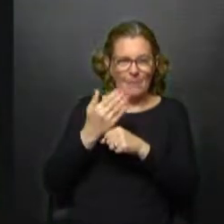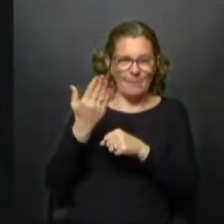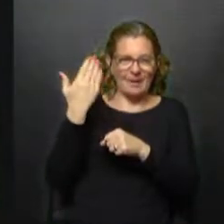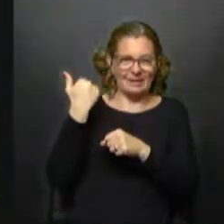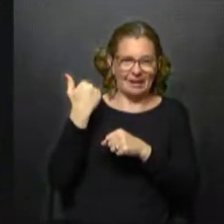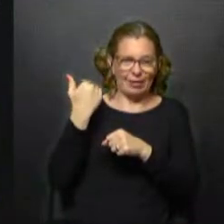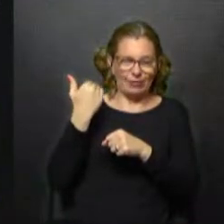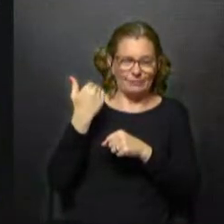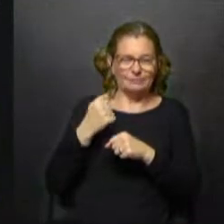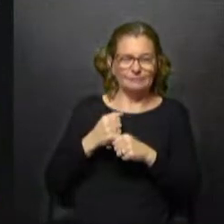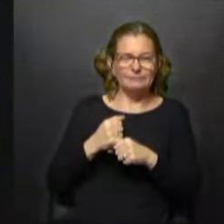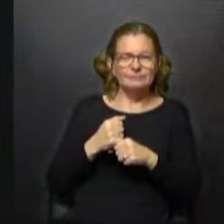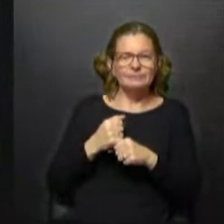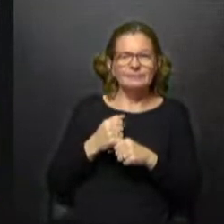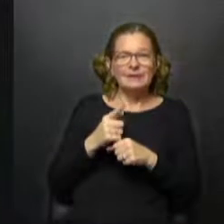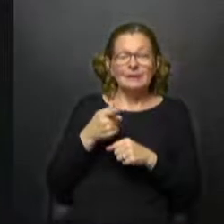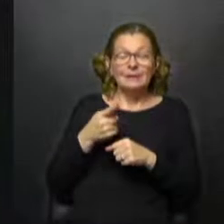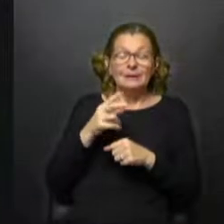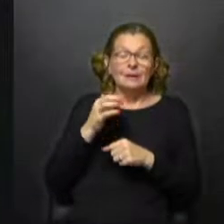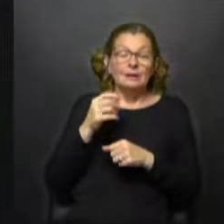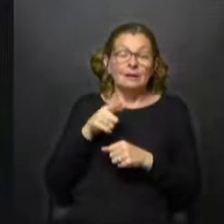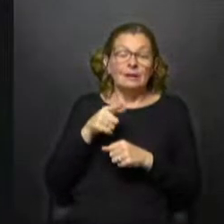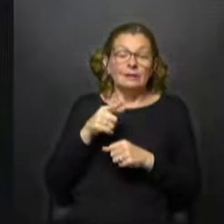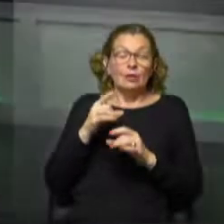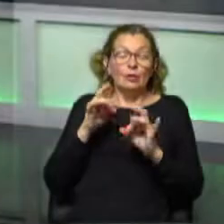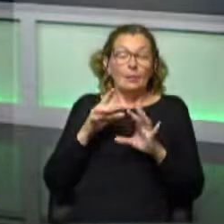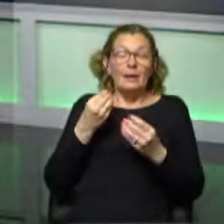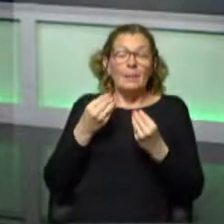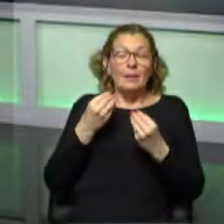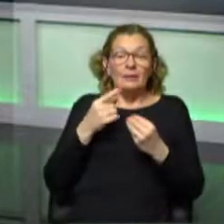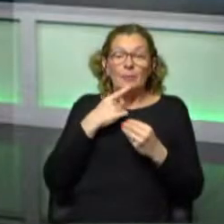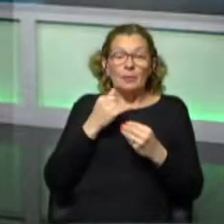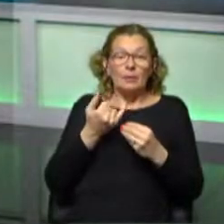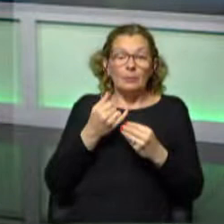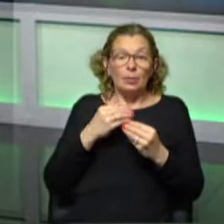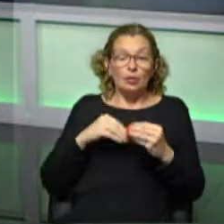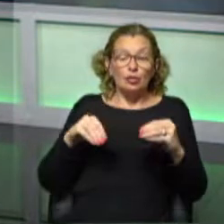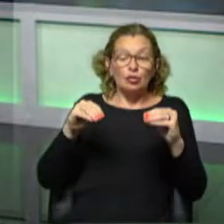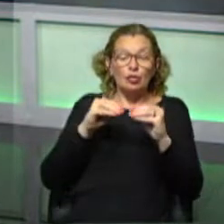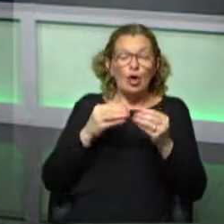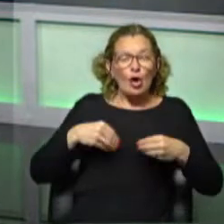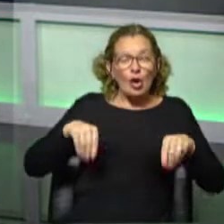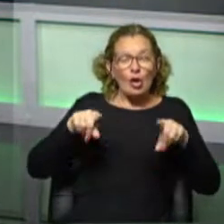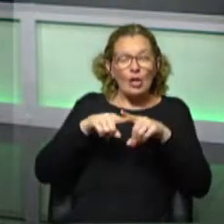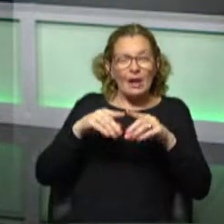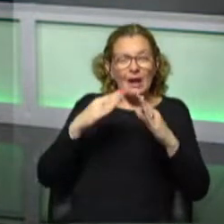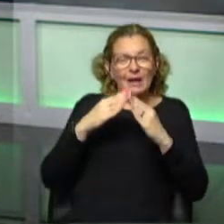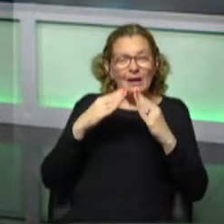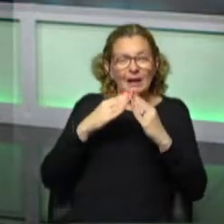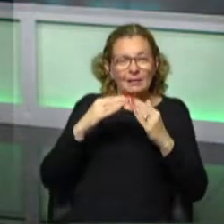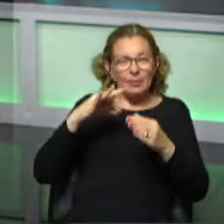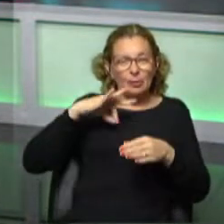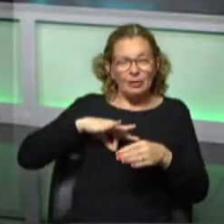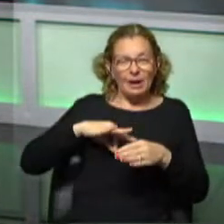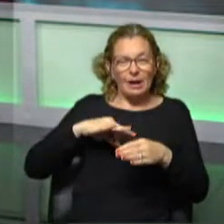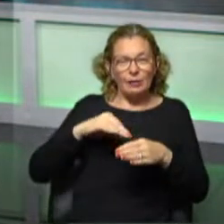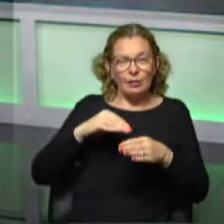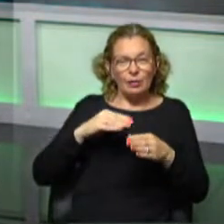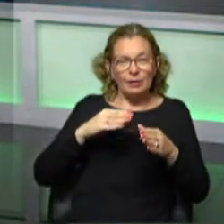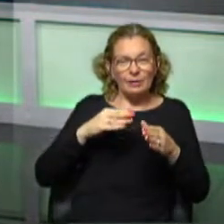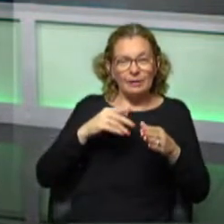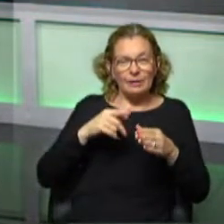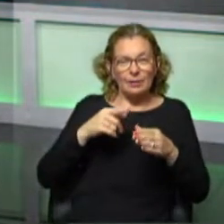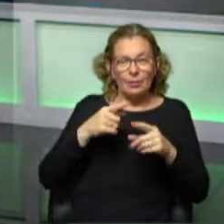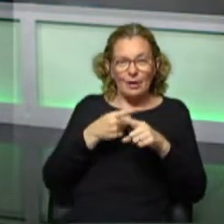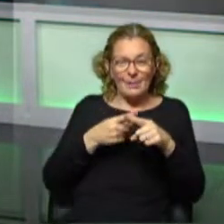trimestre del año anterior y esto simplemente es Qué pasa si agarramos todos los hogares Y los ordenamos por su ingreso de menor a mayor y nos